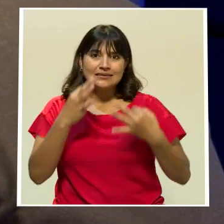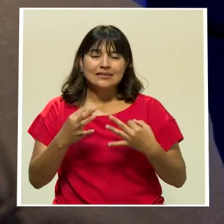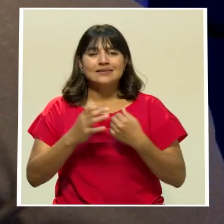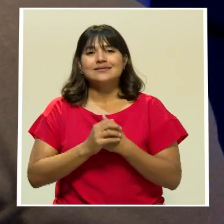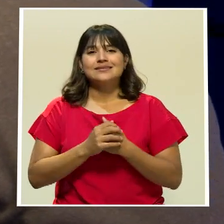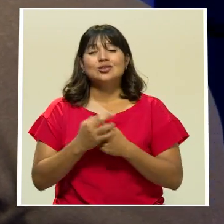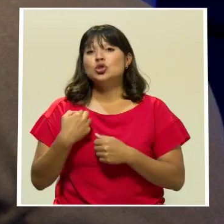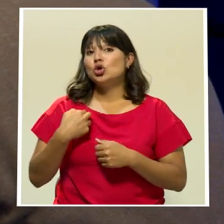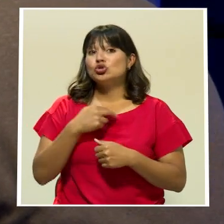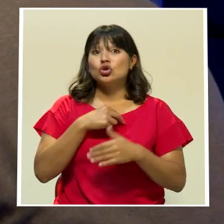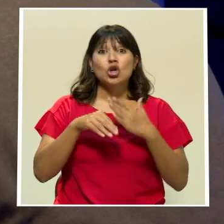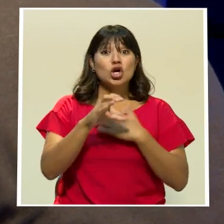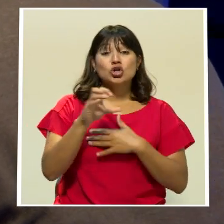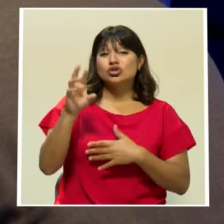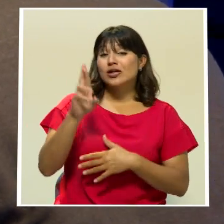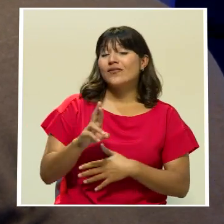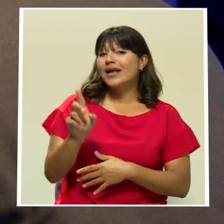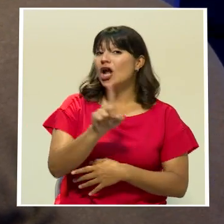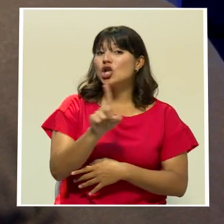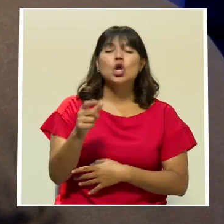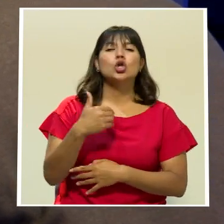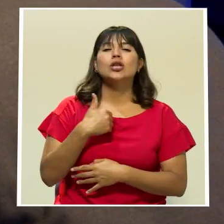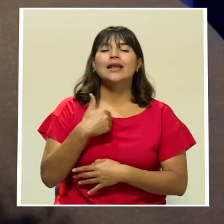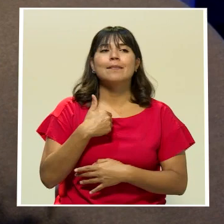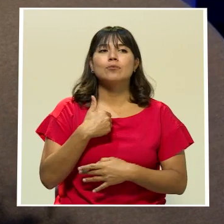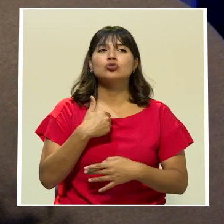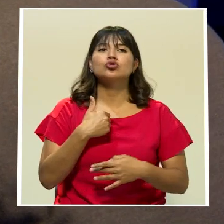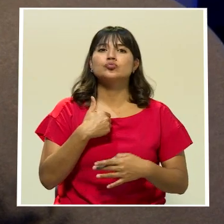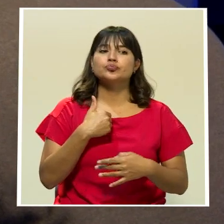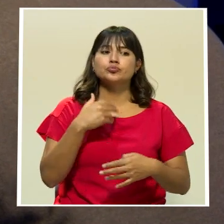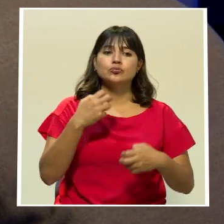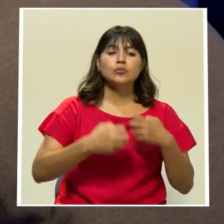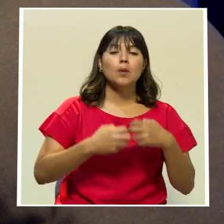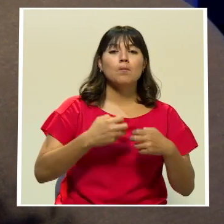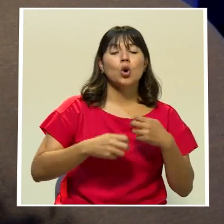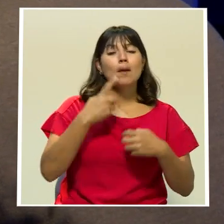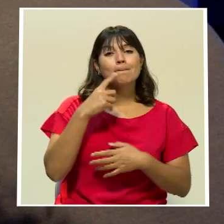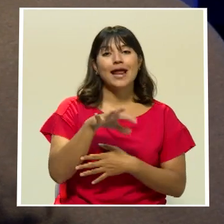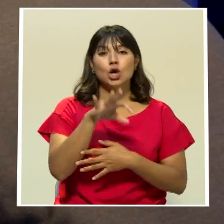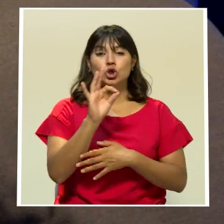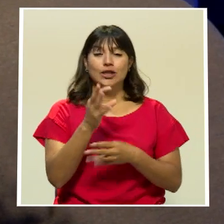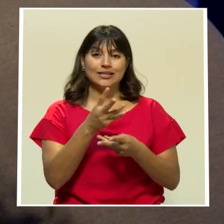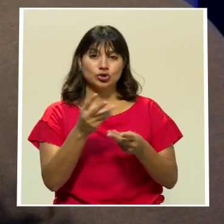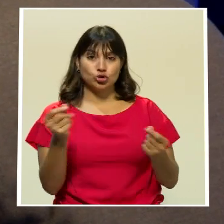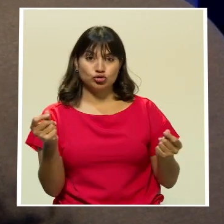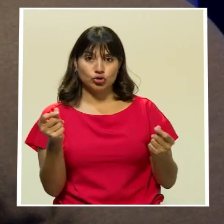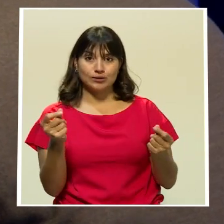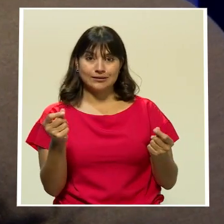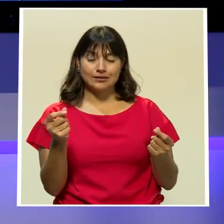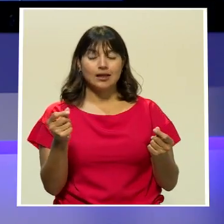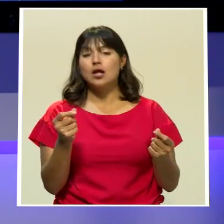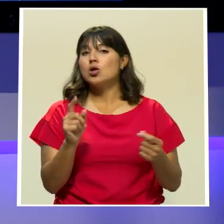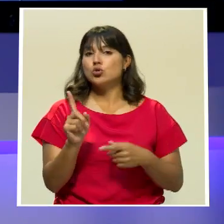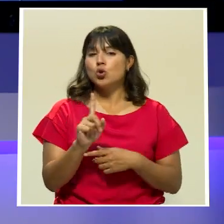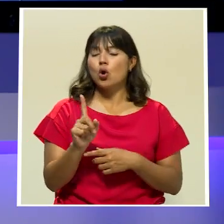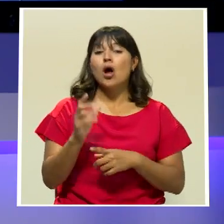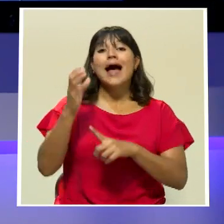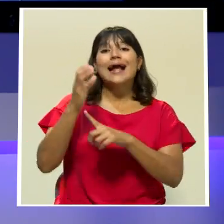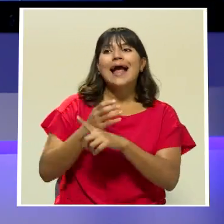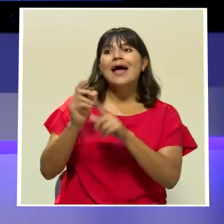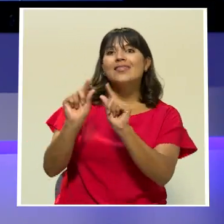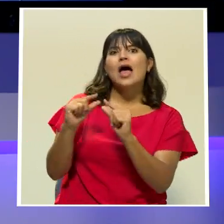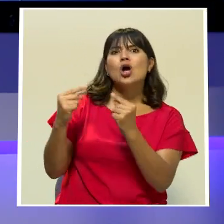Nosotros no tenemos en Costa Rica un problema de encontrar la solución de la crisis que estamos atravesando. Es que cada grupo